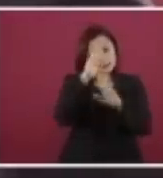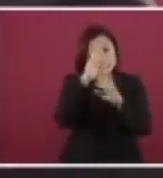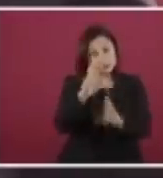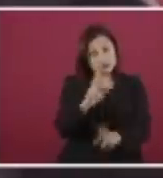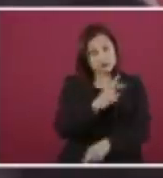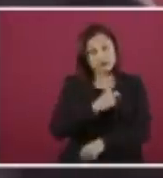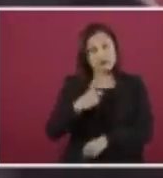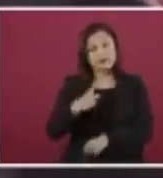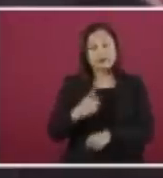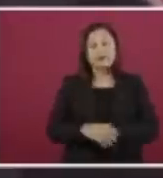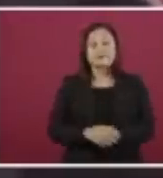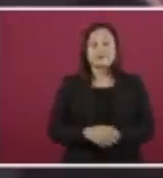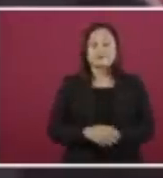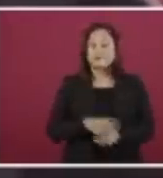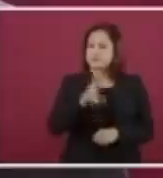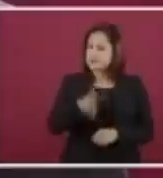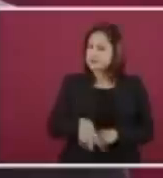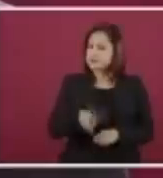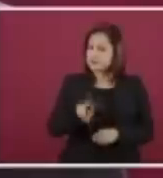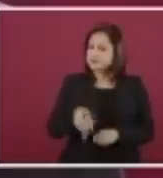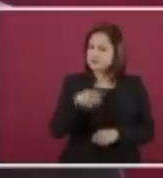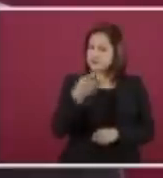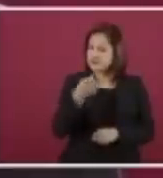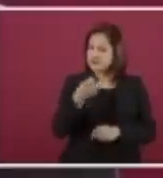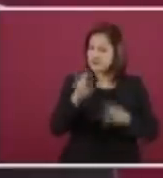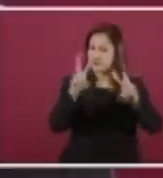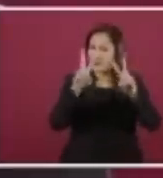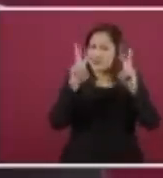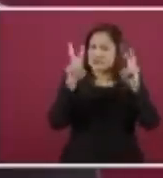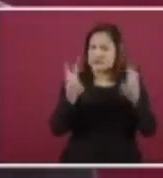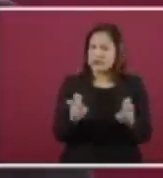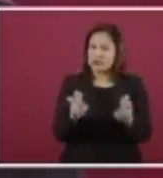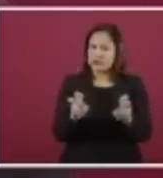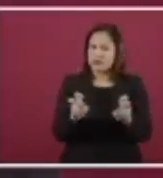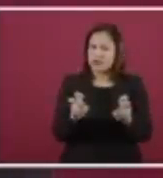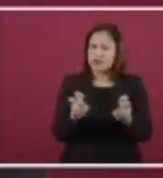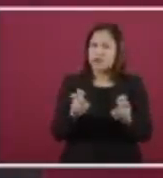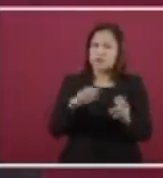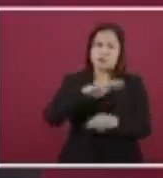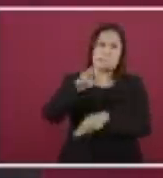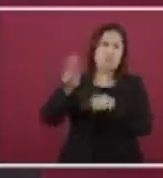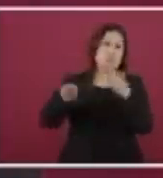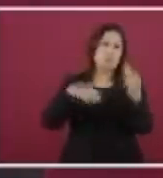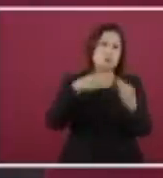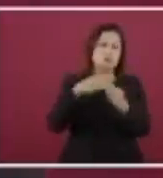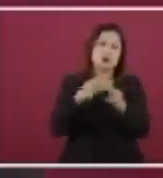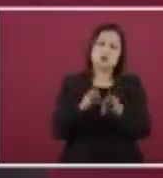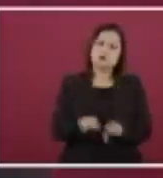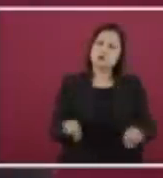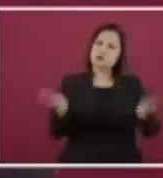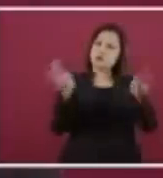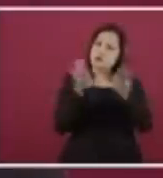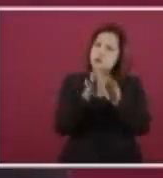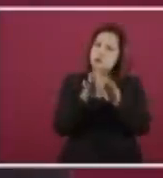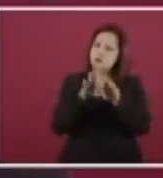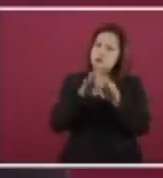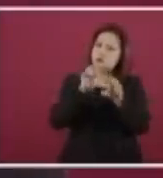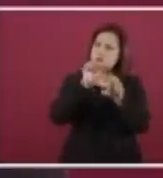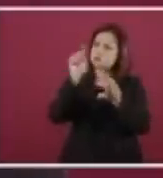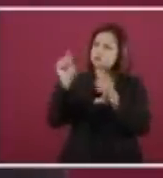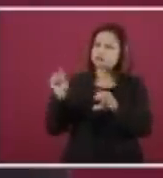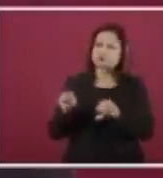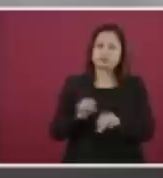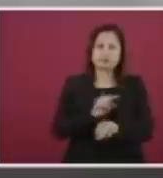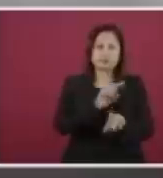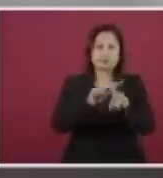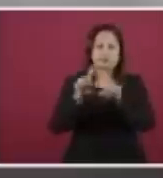Este es un tema que se está tratando incluso a nivel mundial, porque